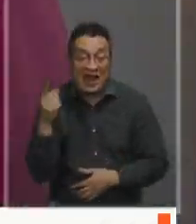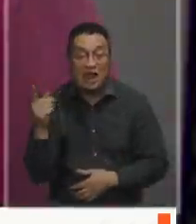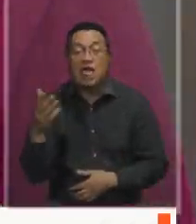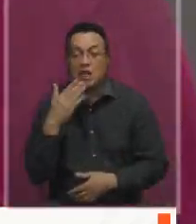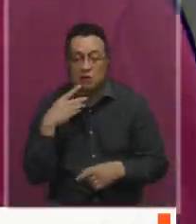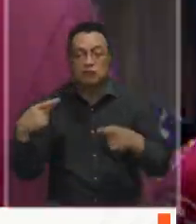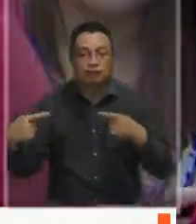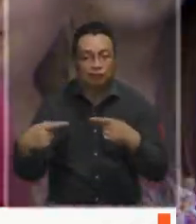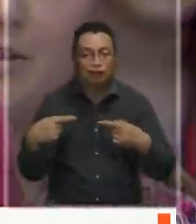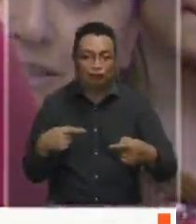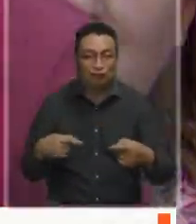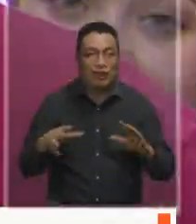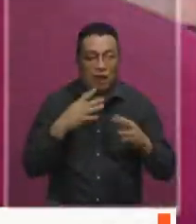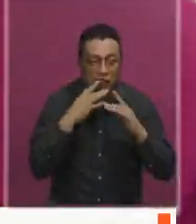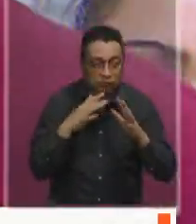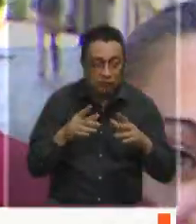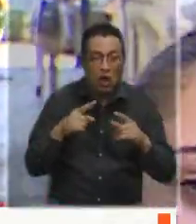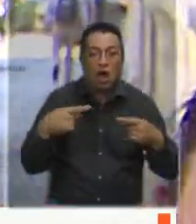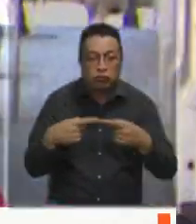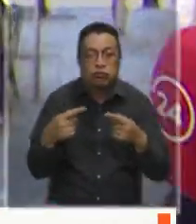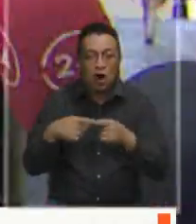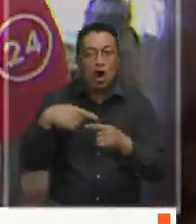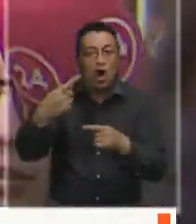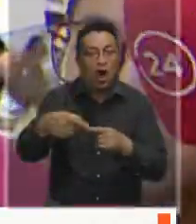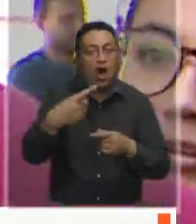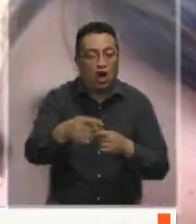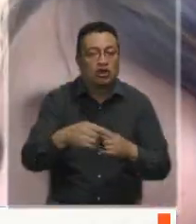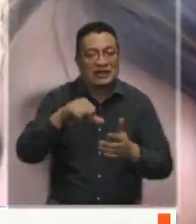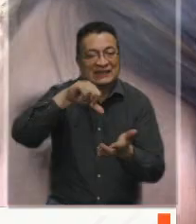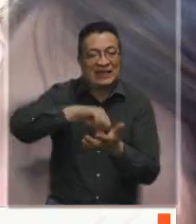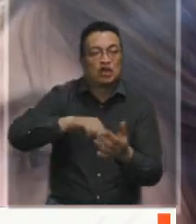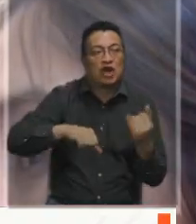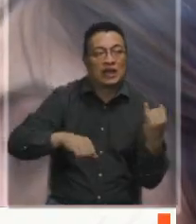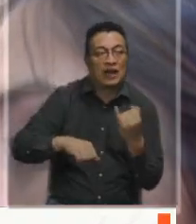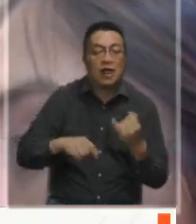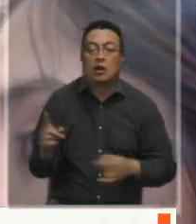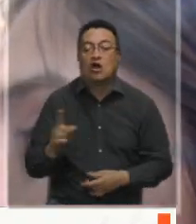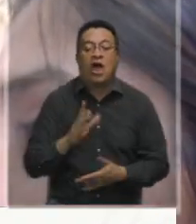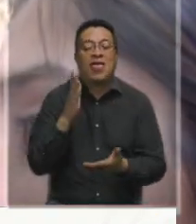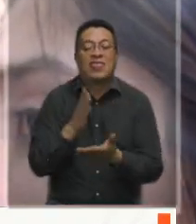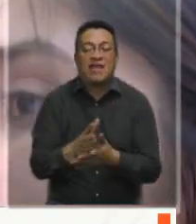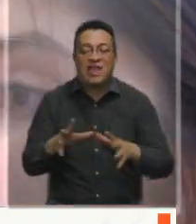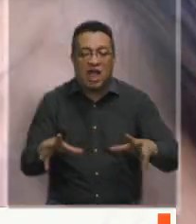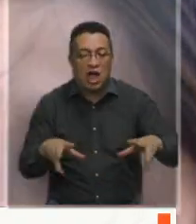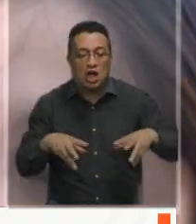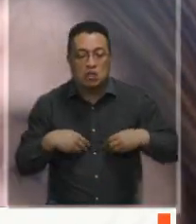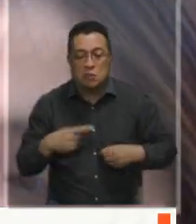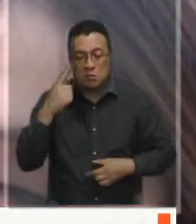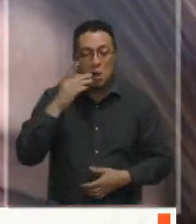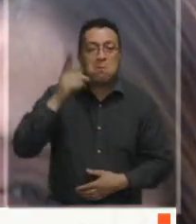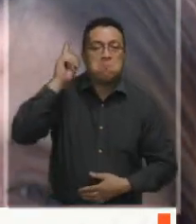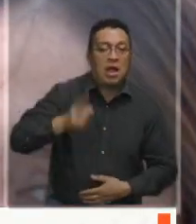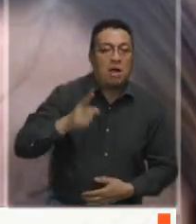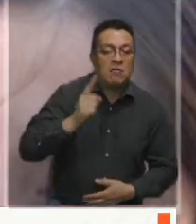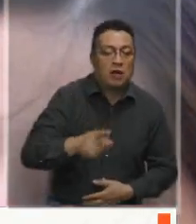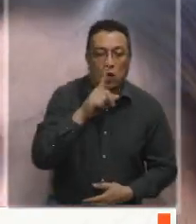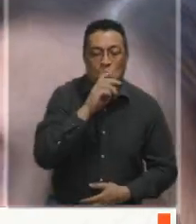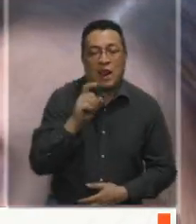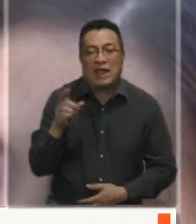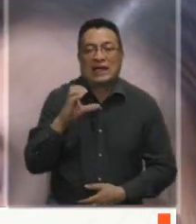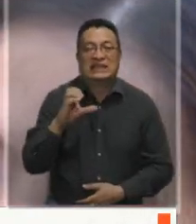todo condimentado además con nuevos roces con otras tiendas de la centroizquierda. No hay que asumir actitudes hegemónicas como lo está teniendo Camilo